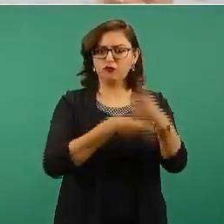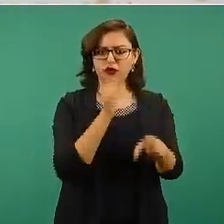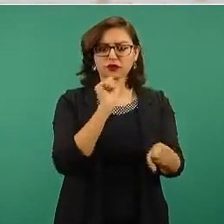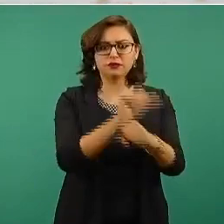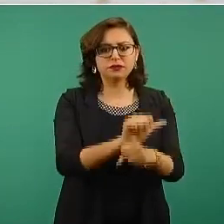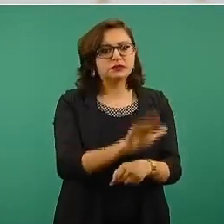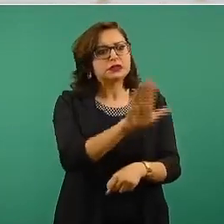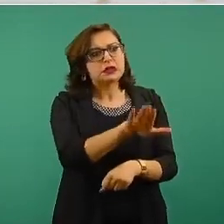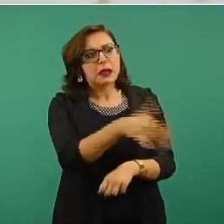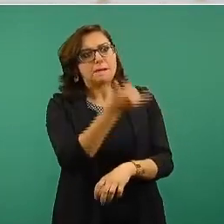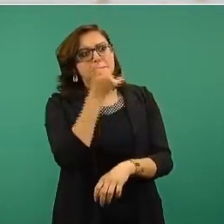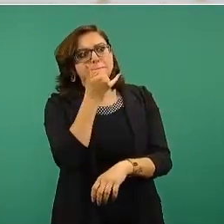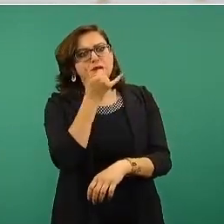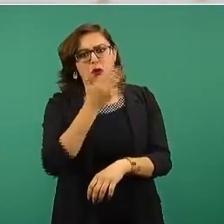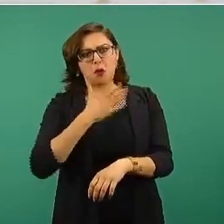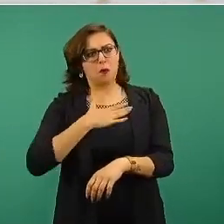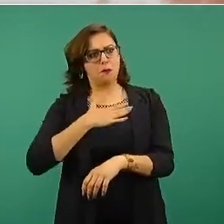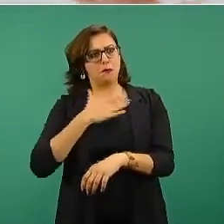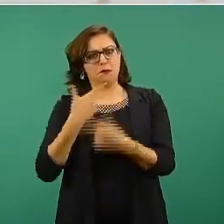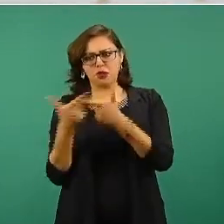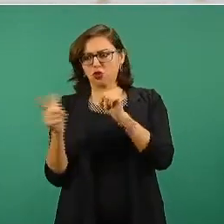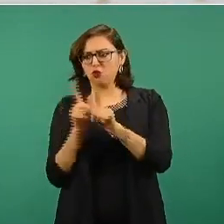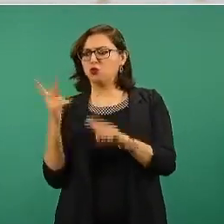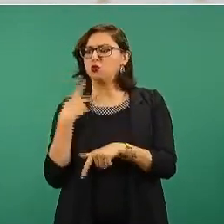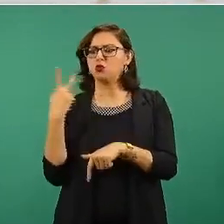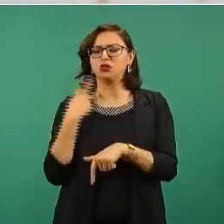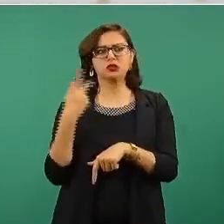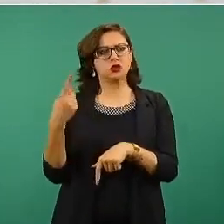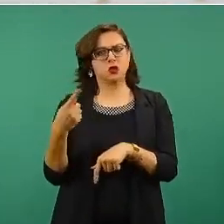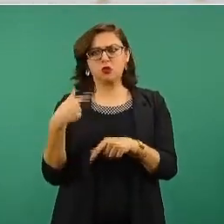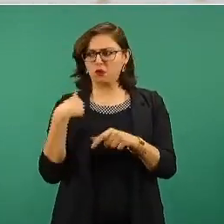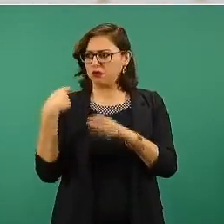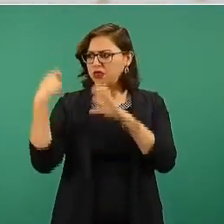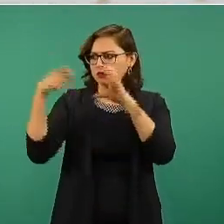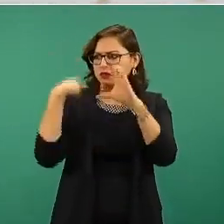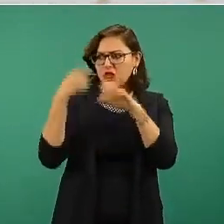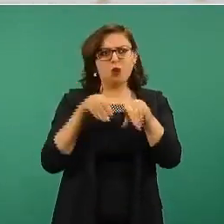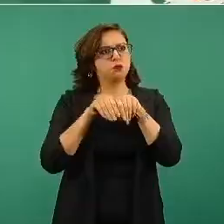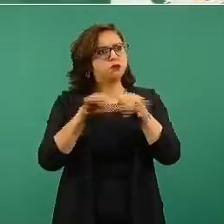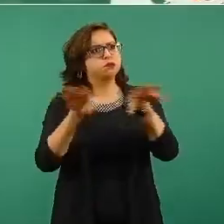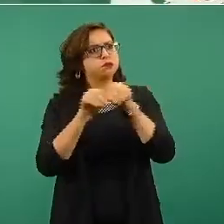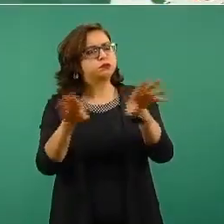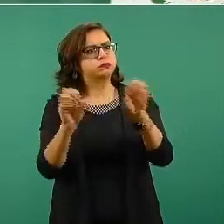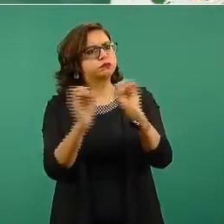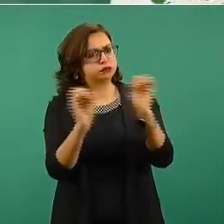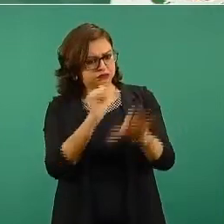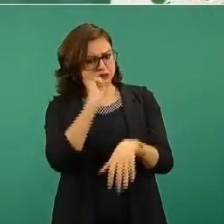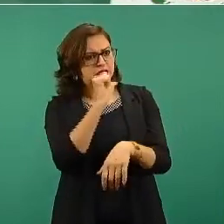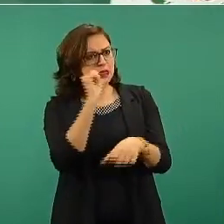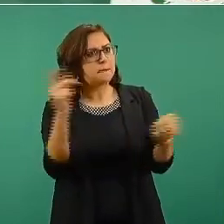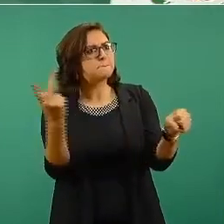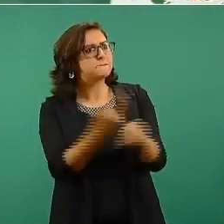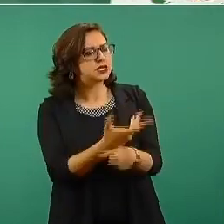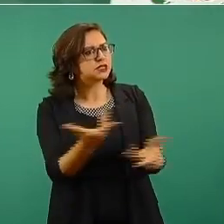dejaron de salir nuestros mensajes, que eran además muy pocos, y la respuesta fue,